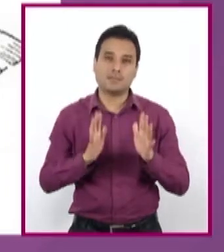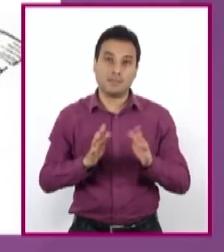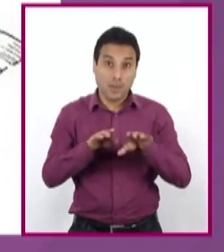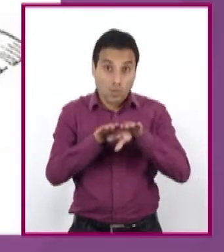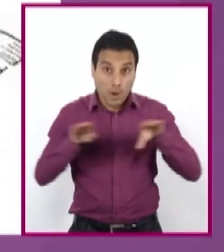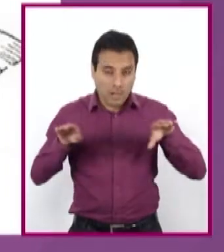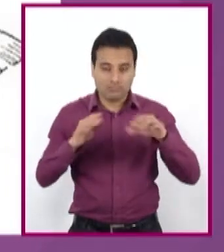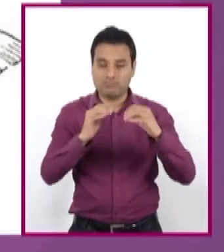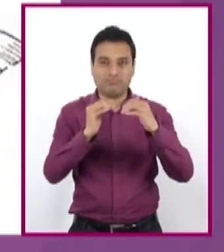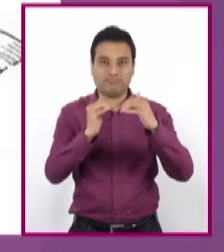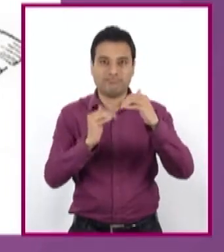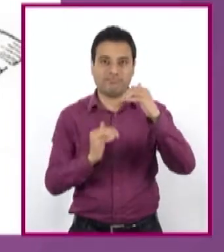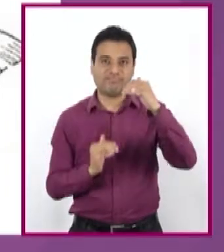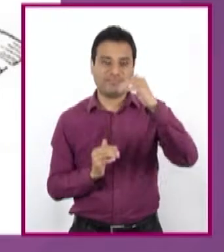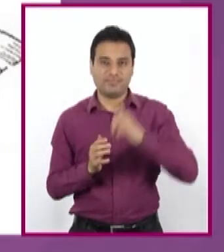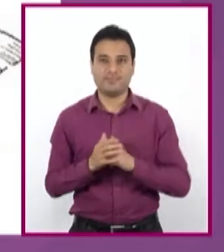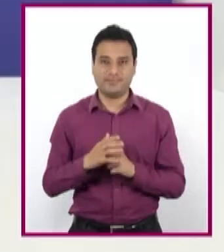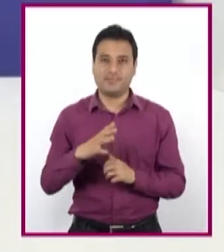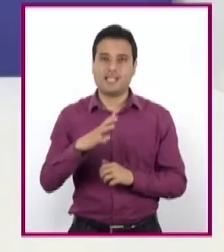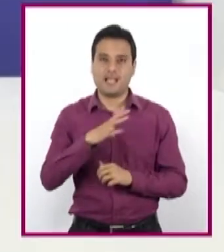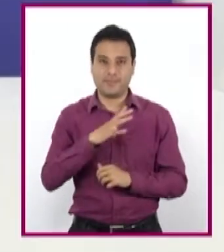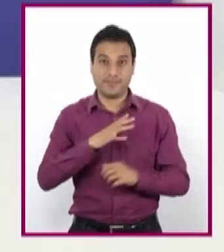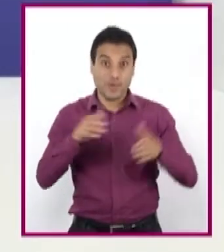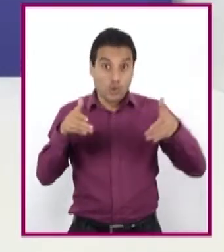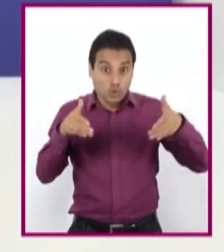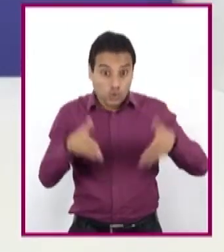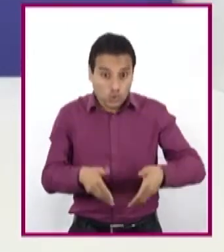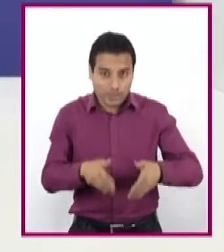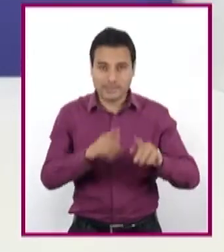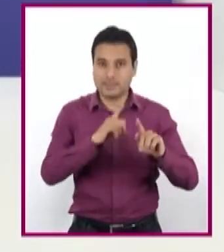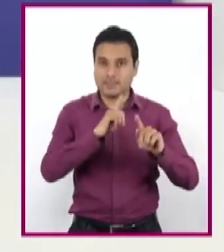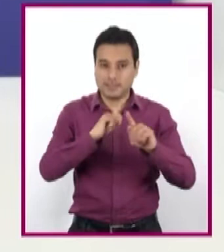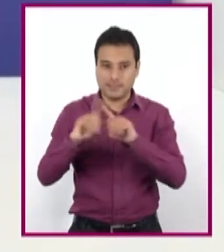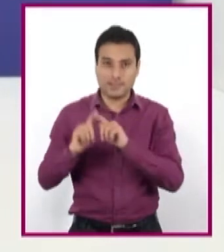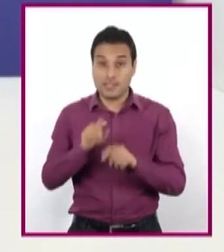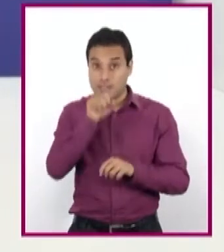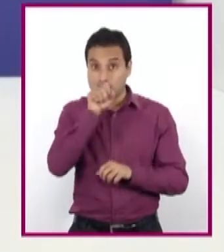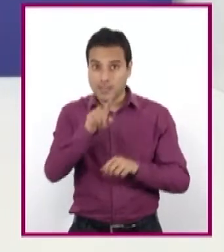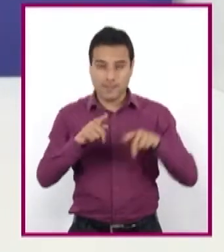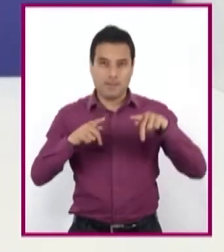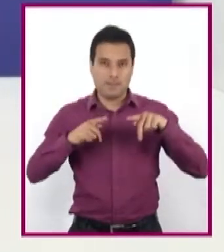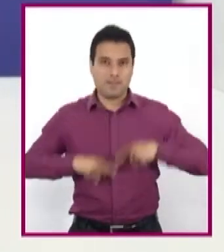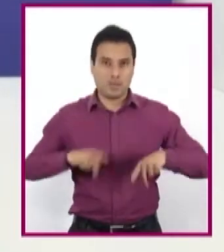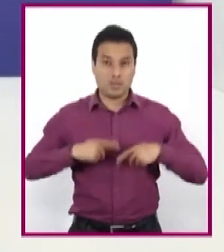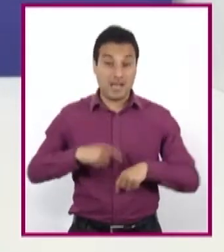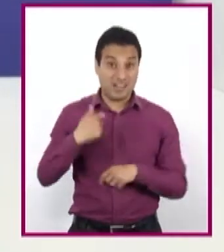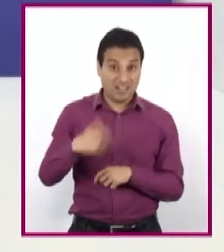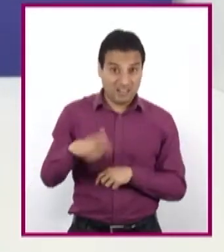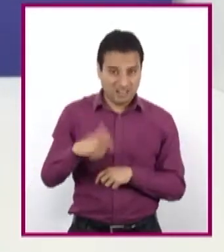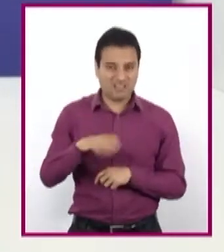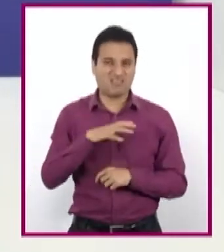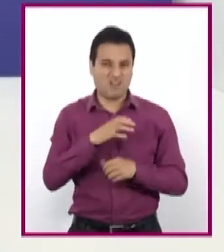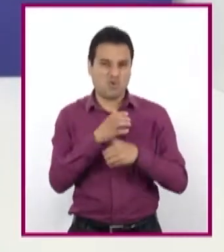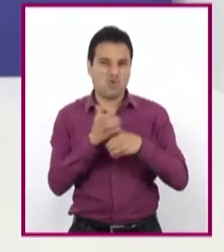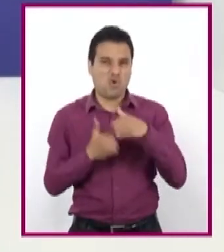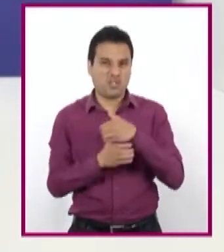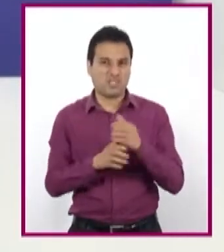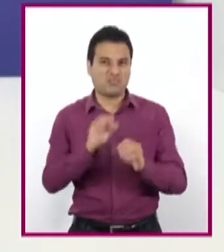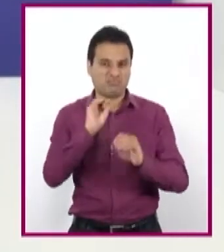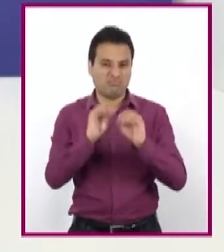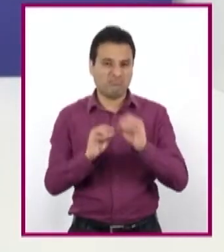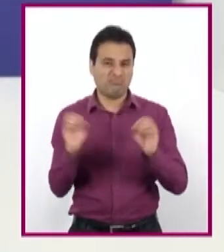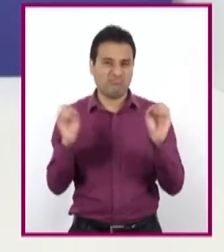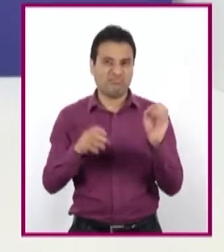son notorias en la complejidad de las tumbas, en la riqueza de las ofrendas funerarias, en las representaciones